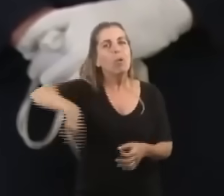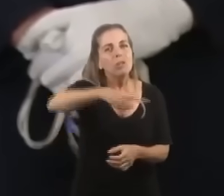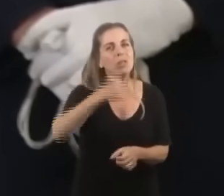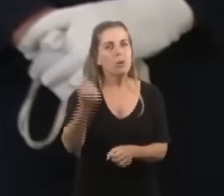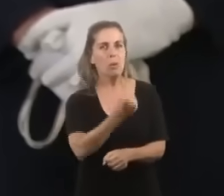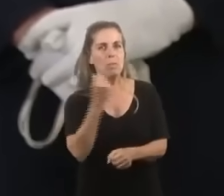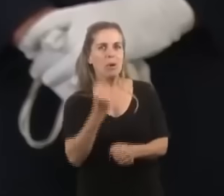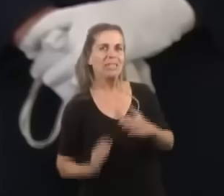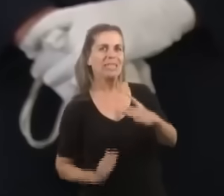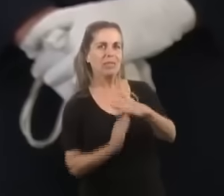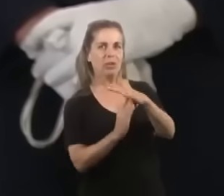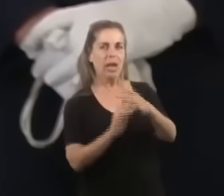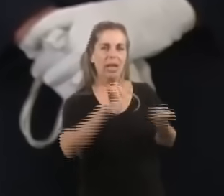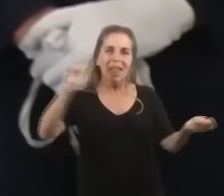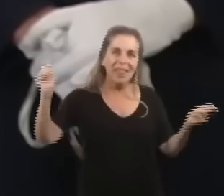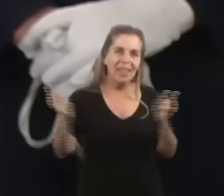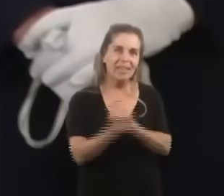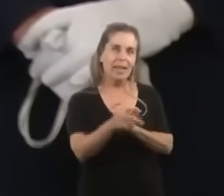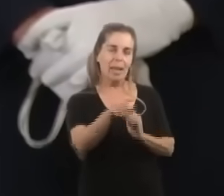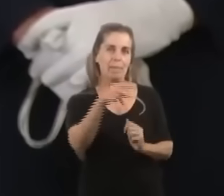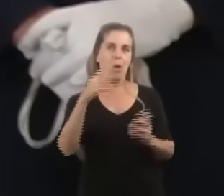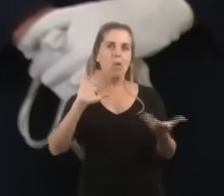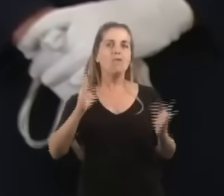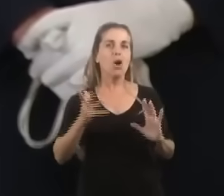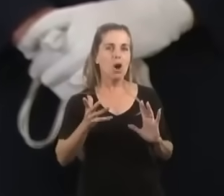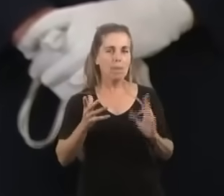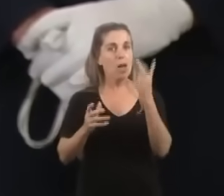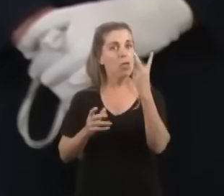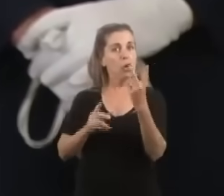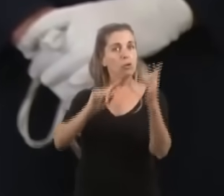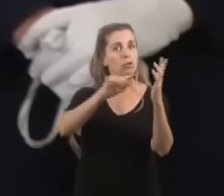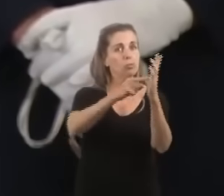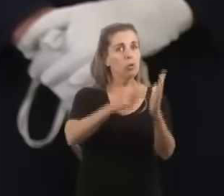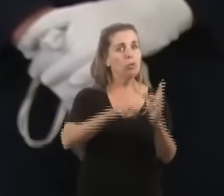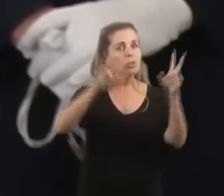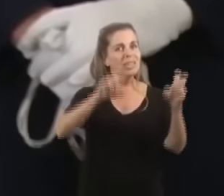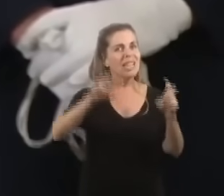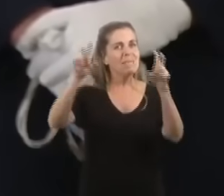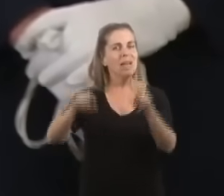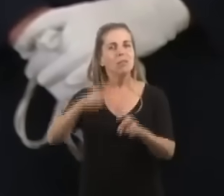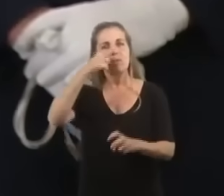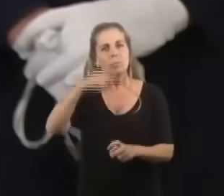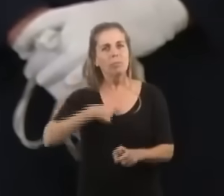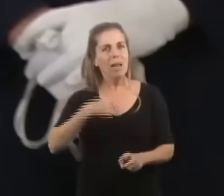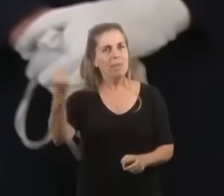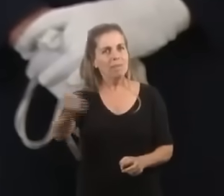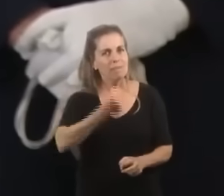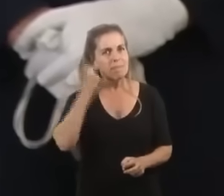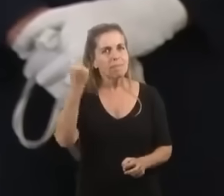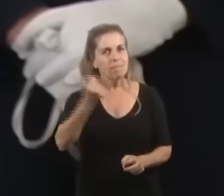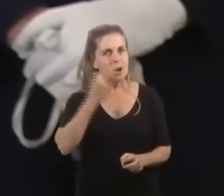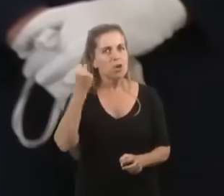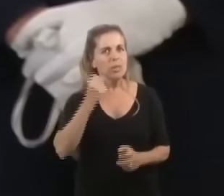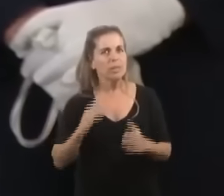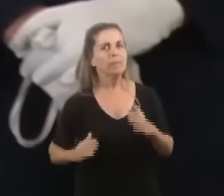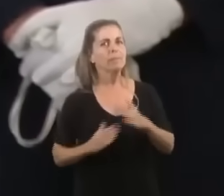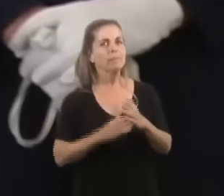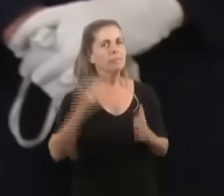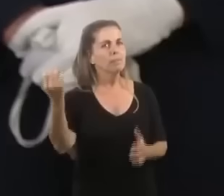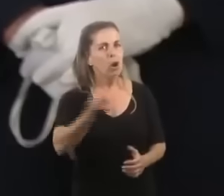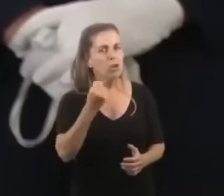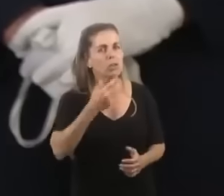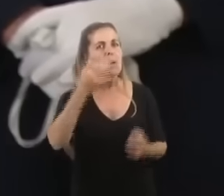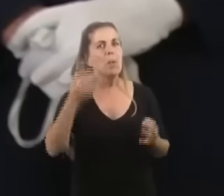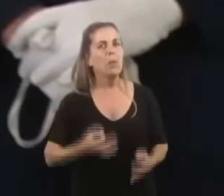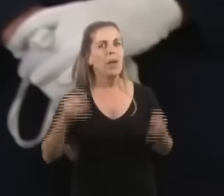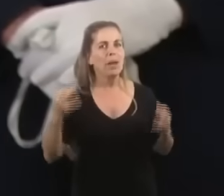paradigma Así que quiero dejarles dos consignas finales que para mí son verdaderas verdades inmutables